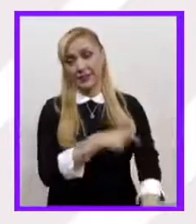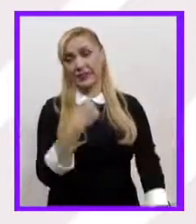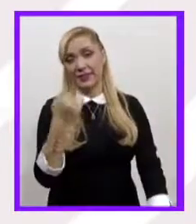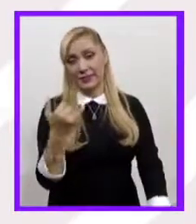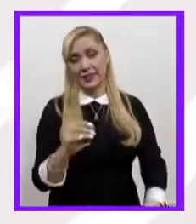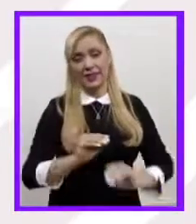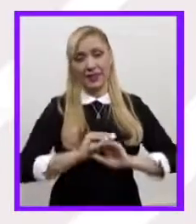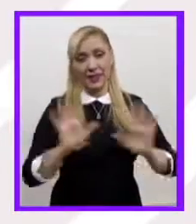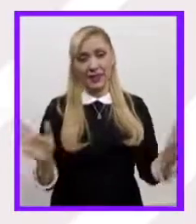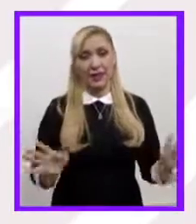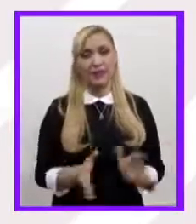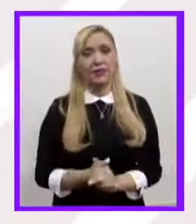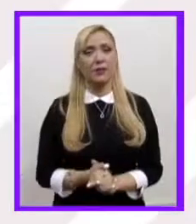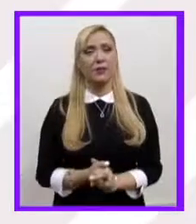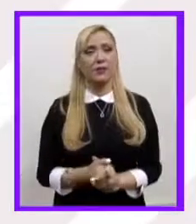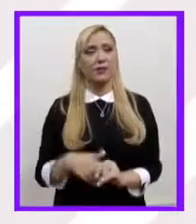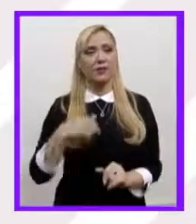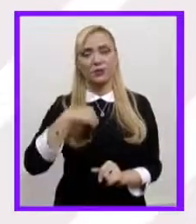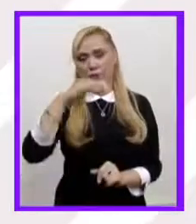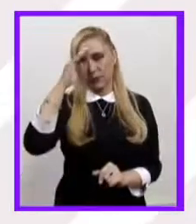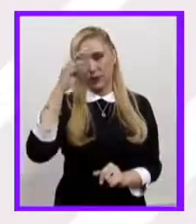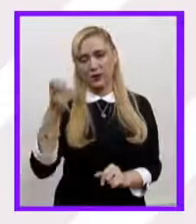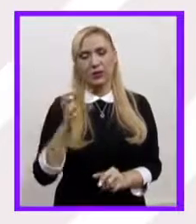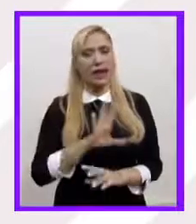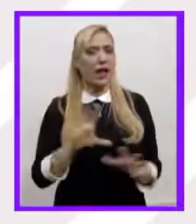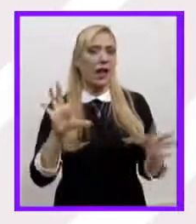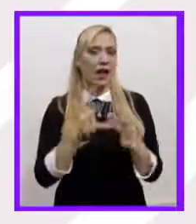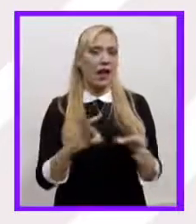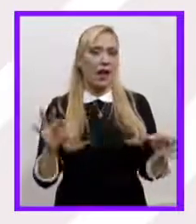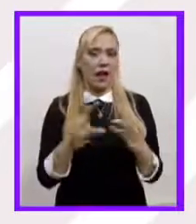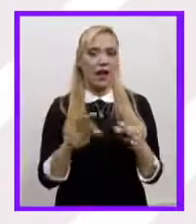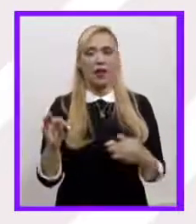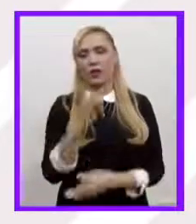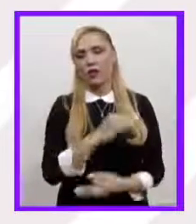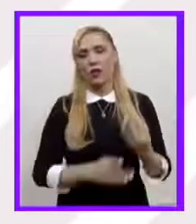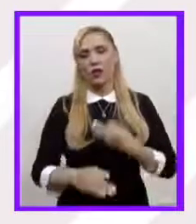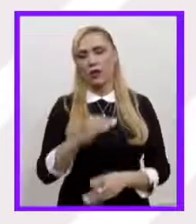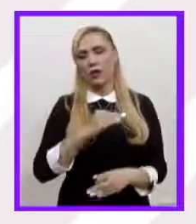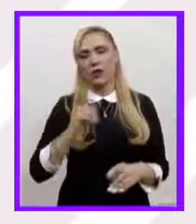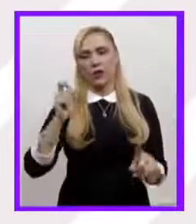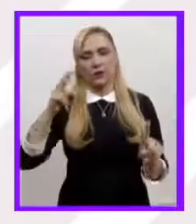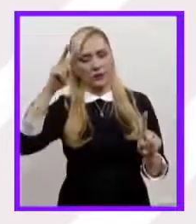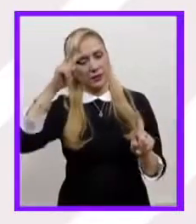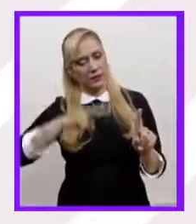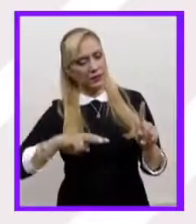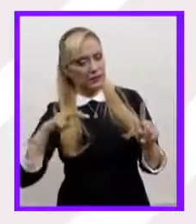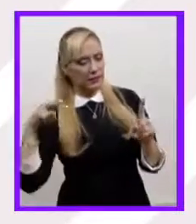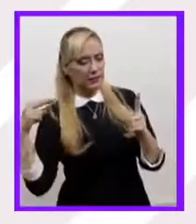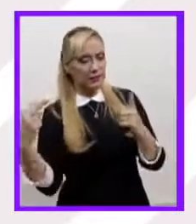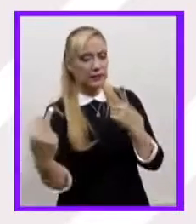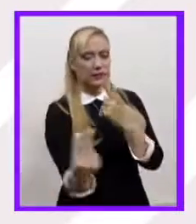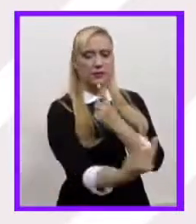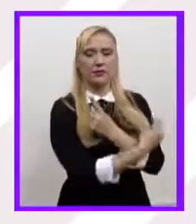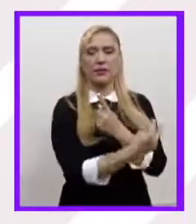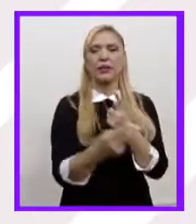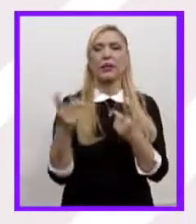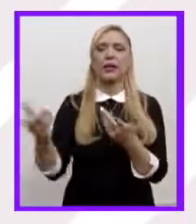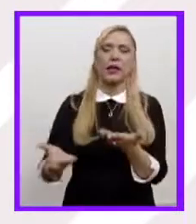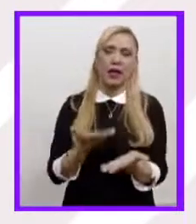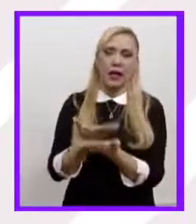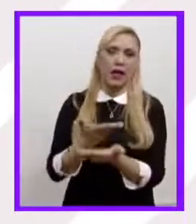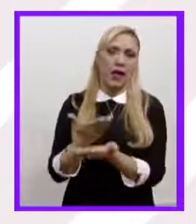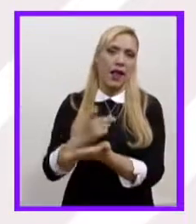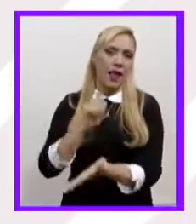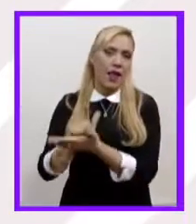amplia, Lucía, porque creo que, bueno, justo monta precisamente la perspectiva de las iniciativas